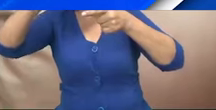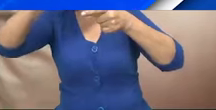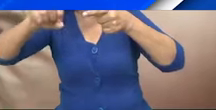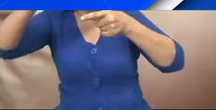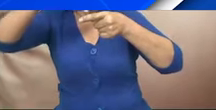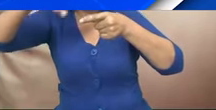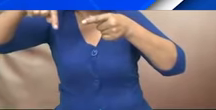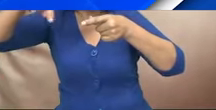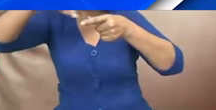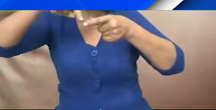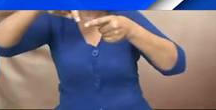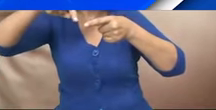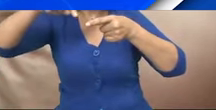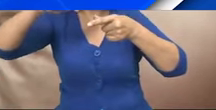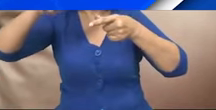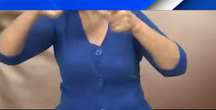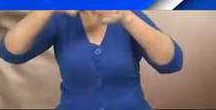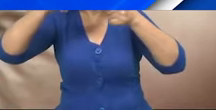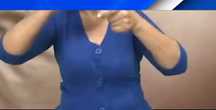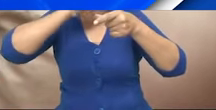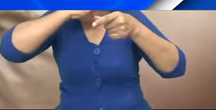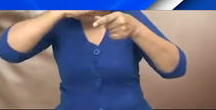del lago de Managua.